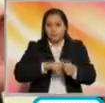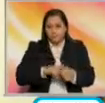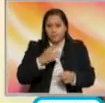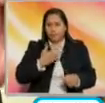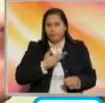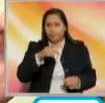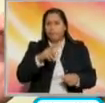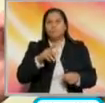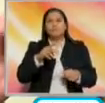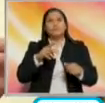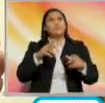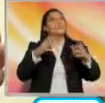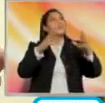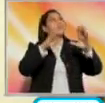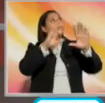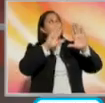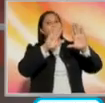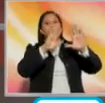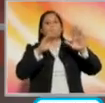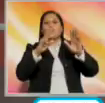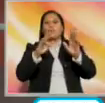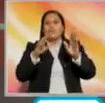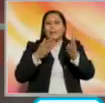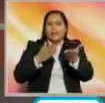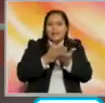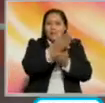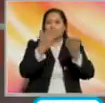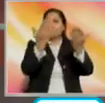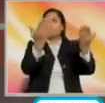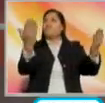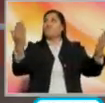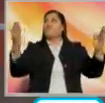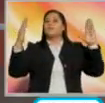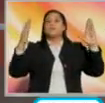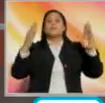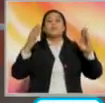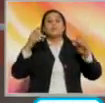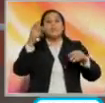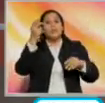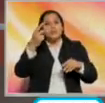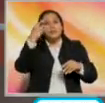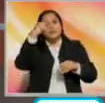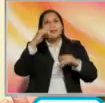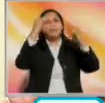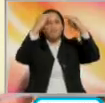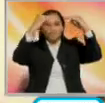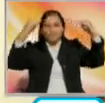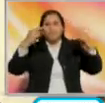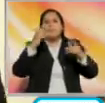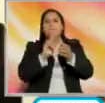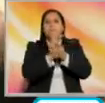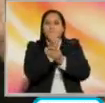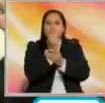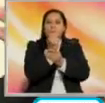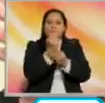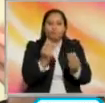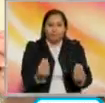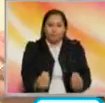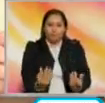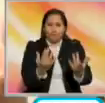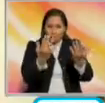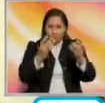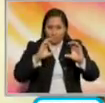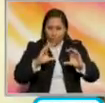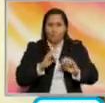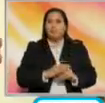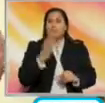hall muy grande. Es un vestíbulo, Es un ¿verdad? vestíbulo Sí. que estaba considerado para ser un invernadero. En el lado, Bonito. Mira, qué